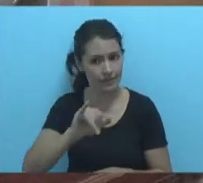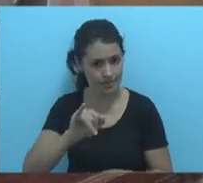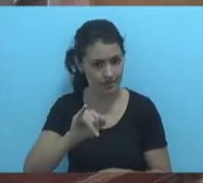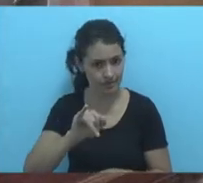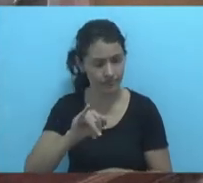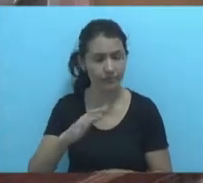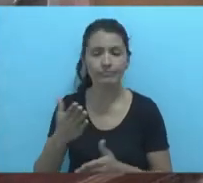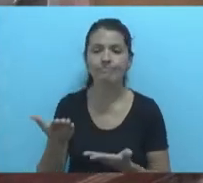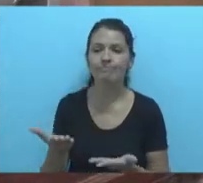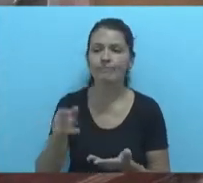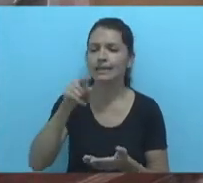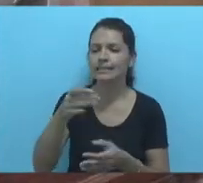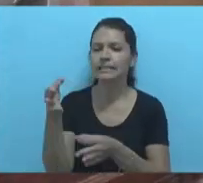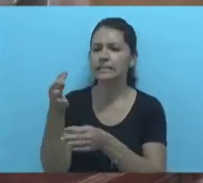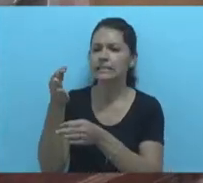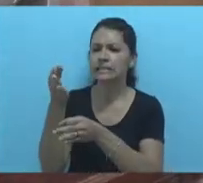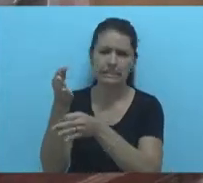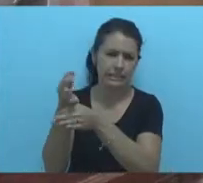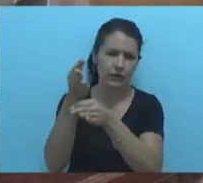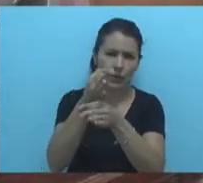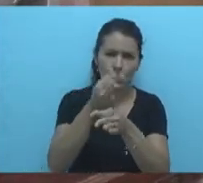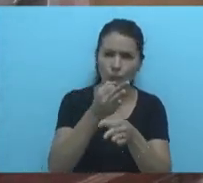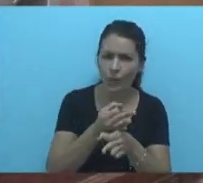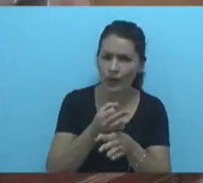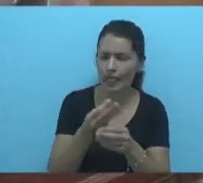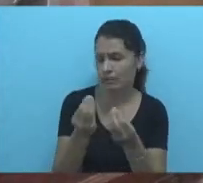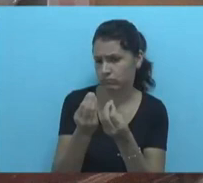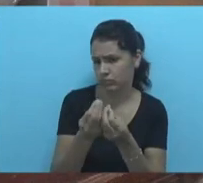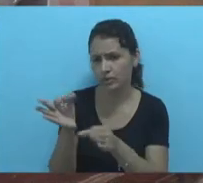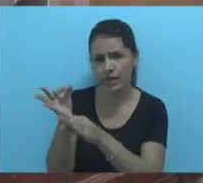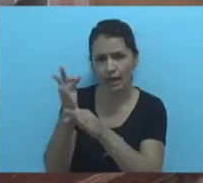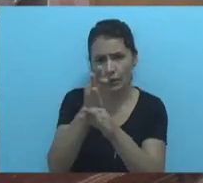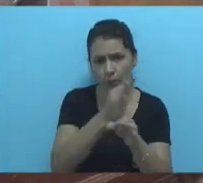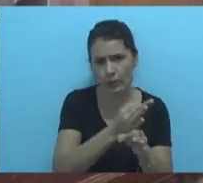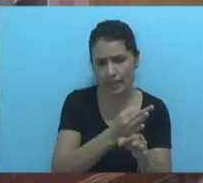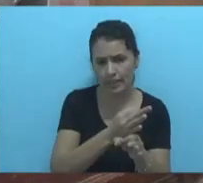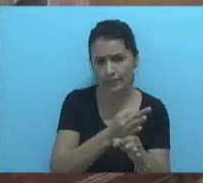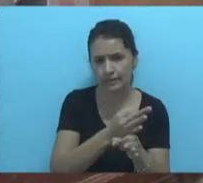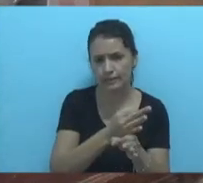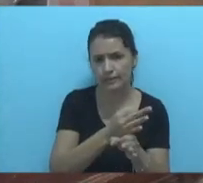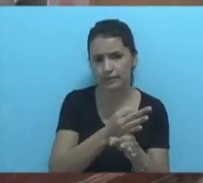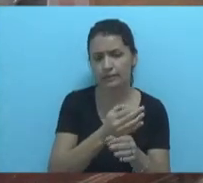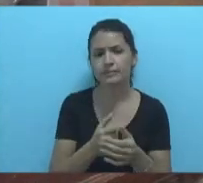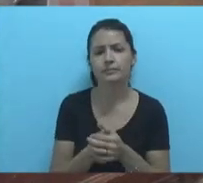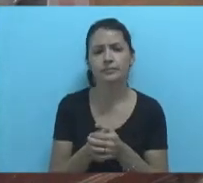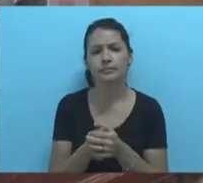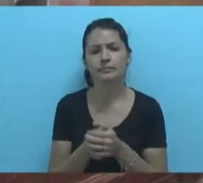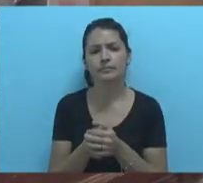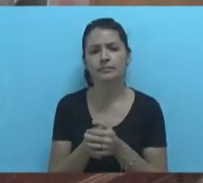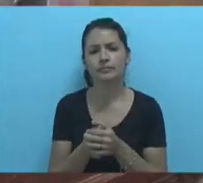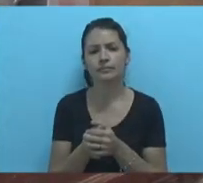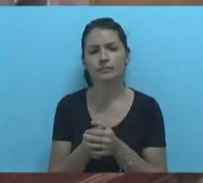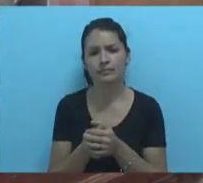a la dificultad que atraviesa el resto de las escuelas de la provincia. La ciudad